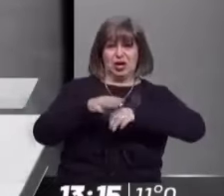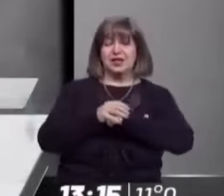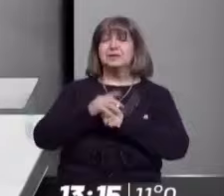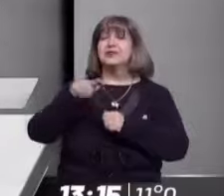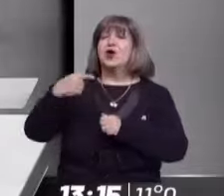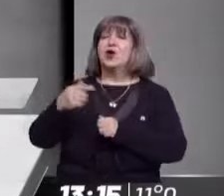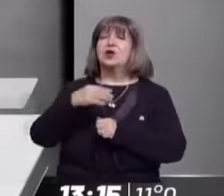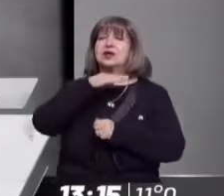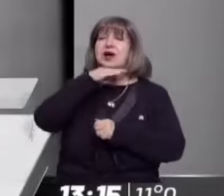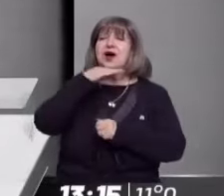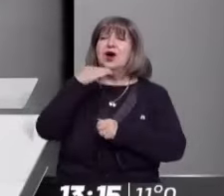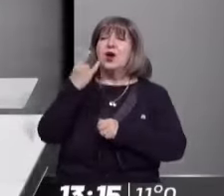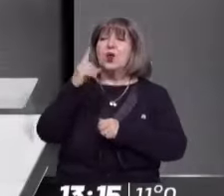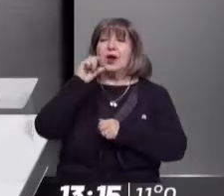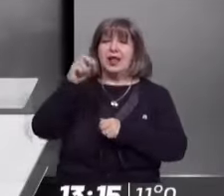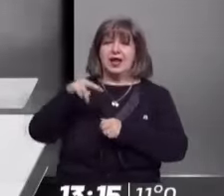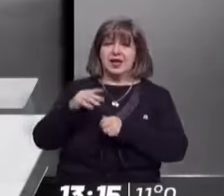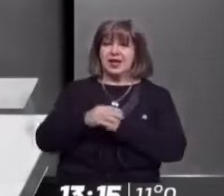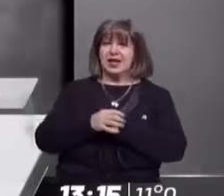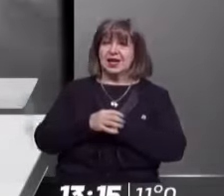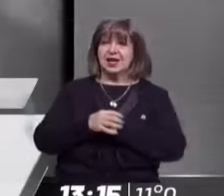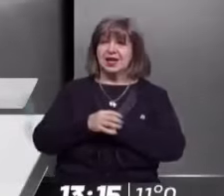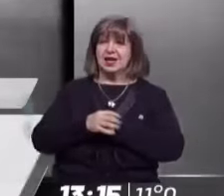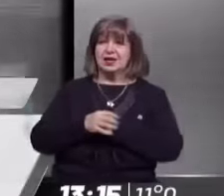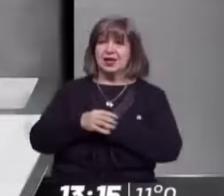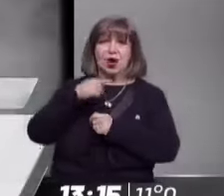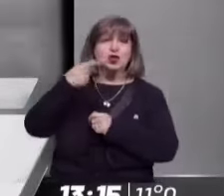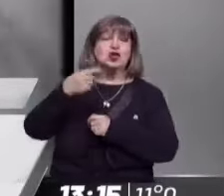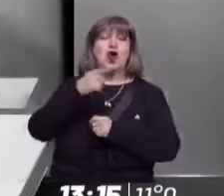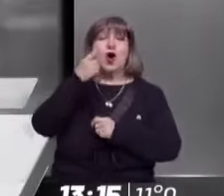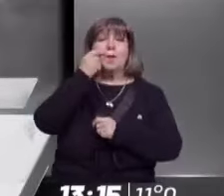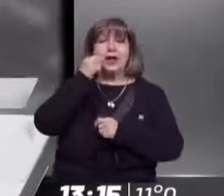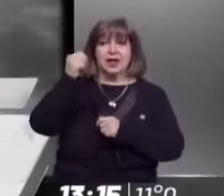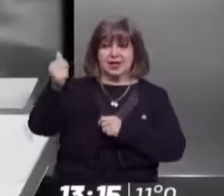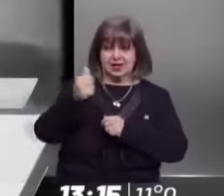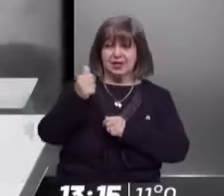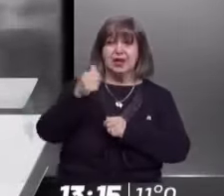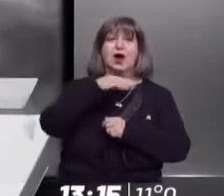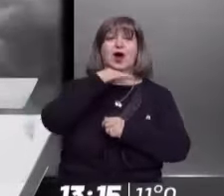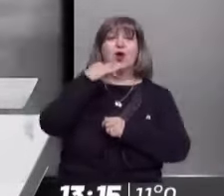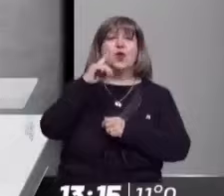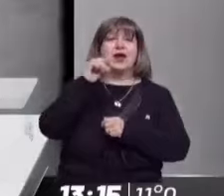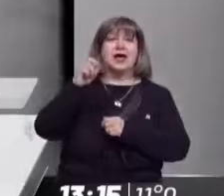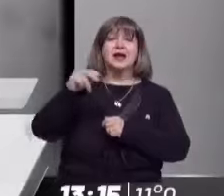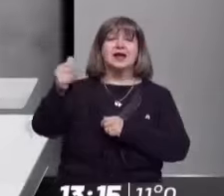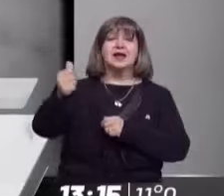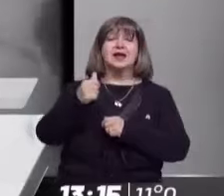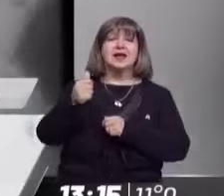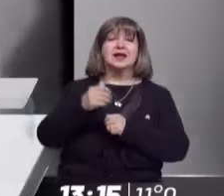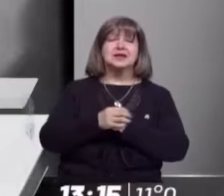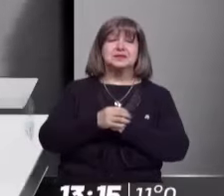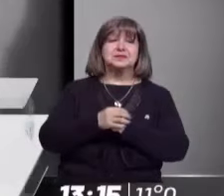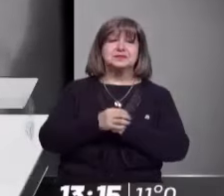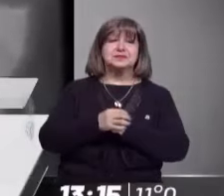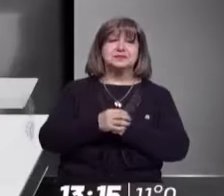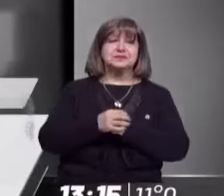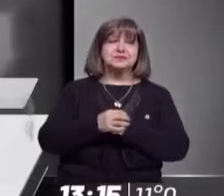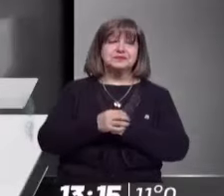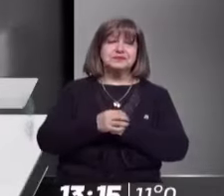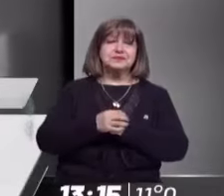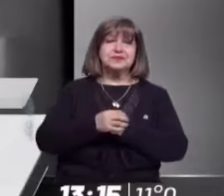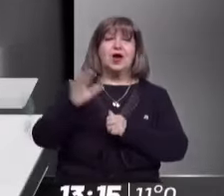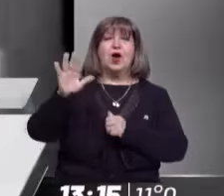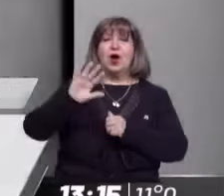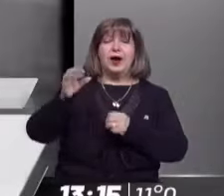Julián. ¿Cuál era nuestro fondo, Pablo? Que yo me olvido porque he tenido malos comportamientos durante mi secundario. Y después también.